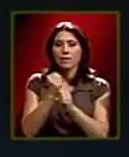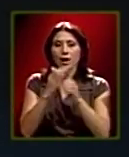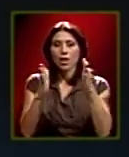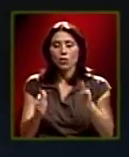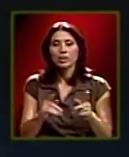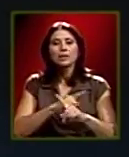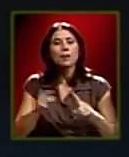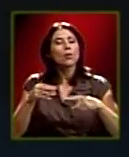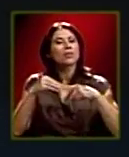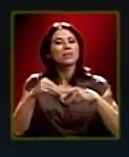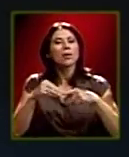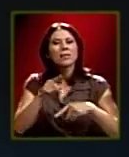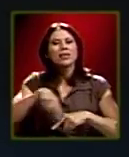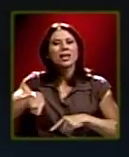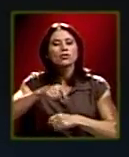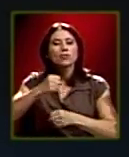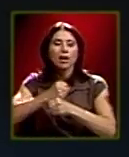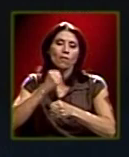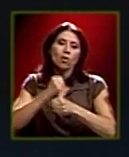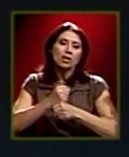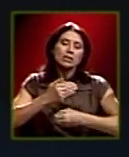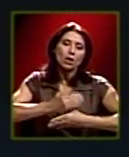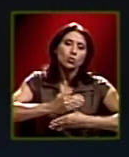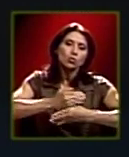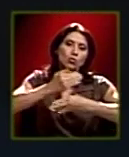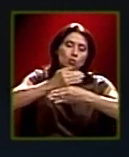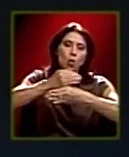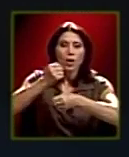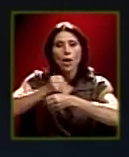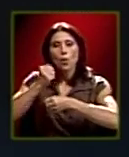fundamentalmente son en labores de construcción, en labores